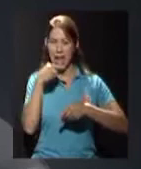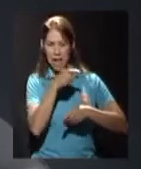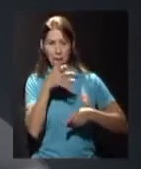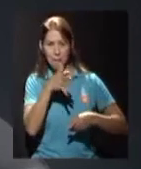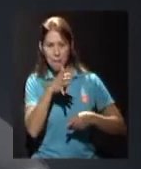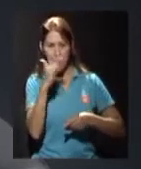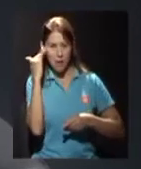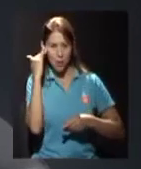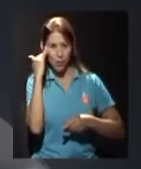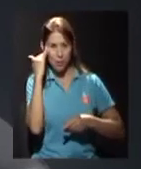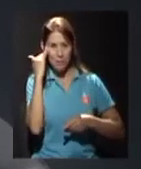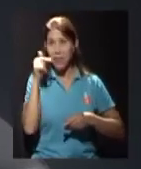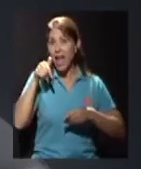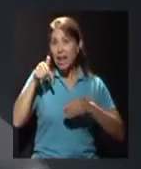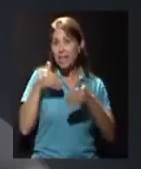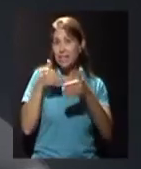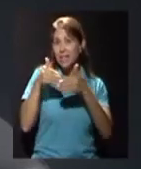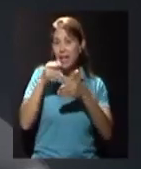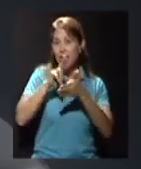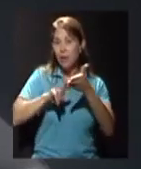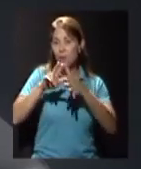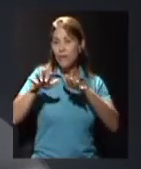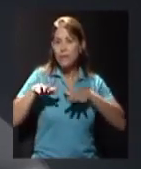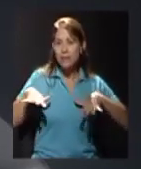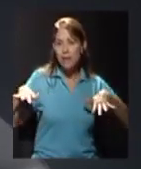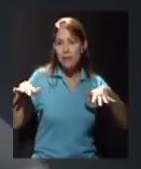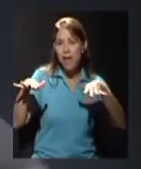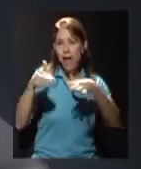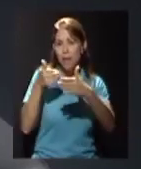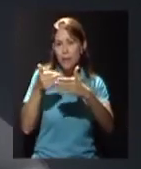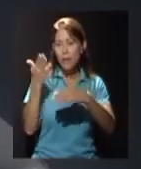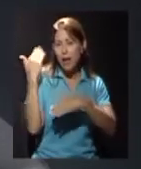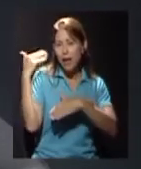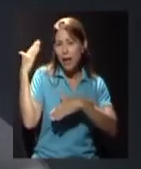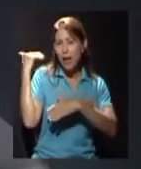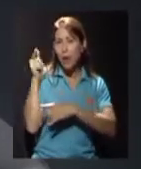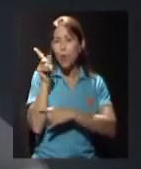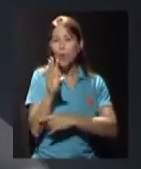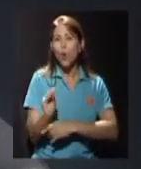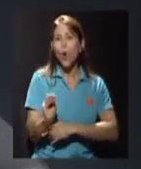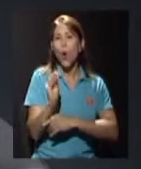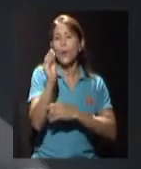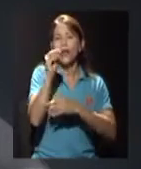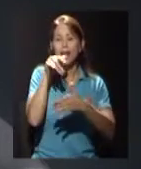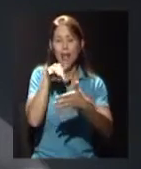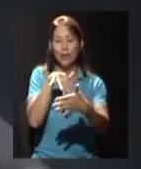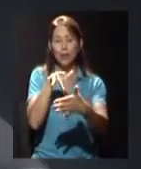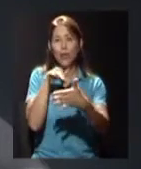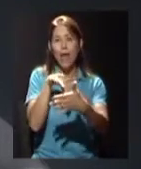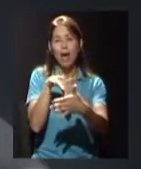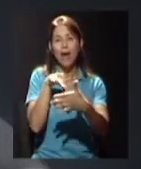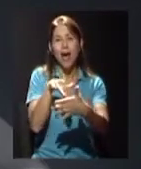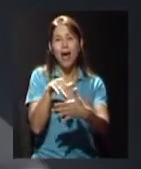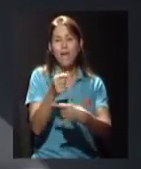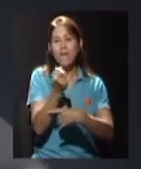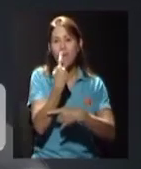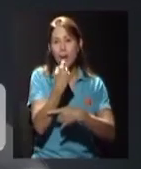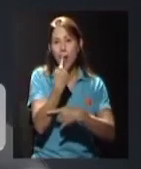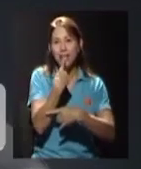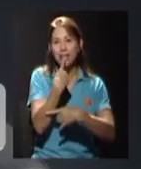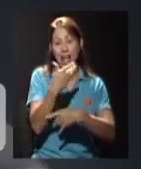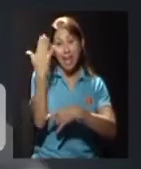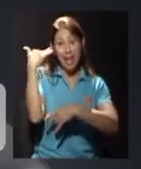el campus había una vez un joven que estudiaba farmacia y en esa universidad de costa